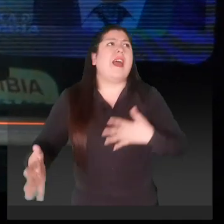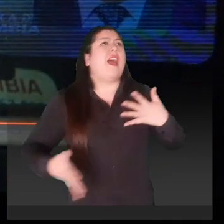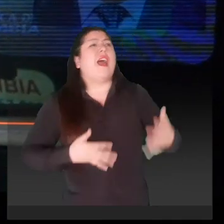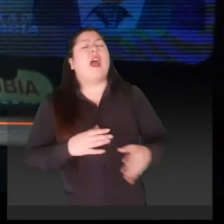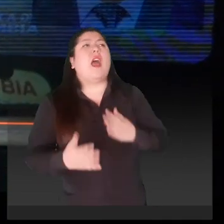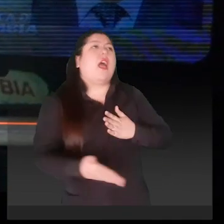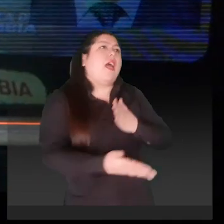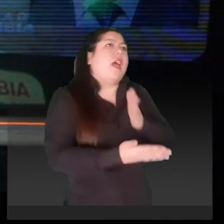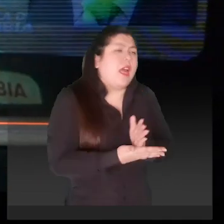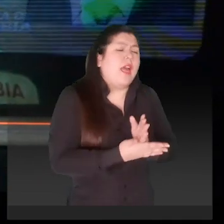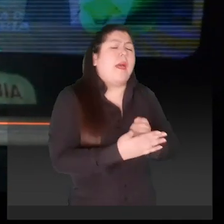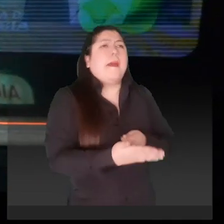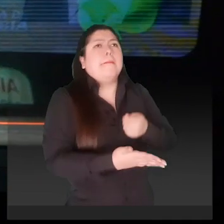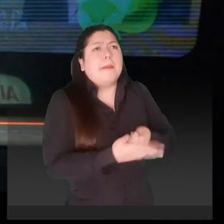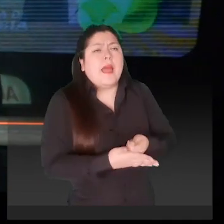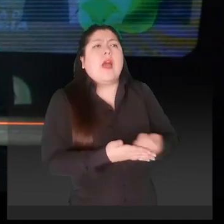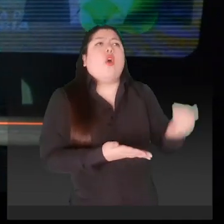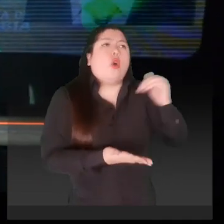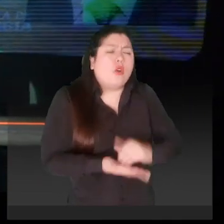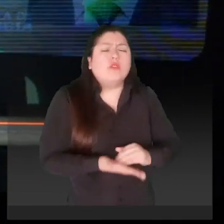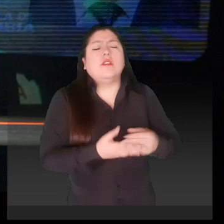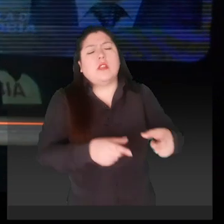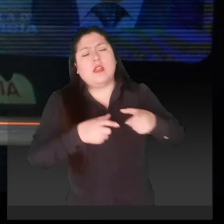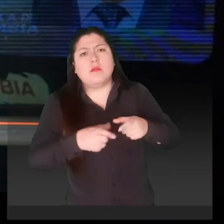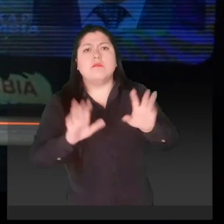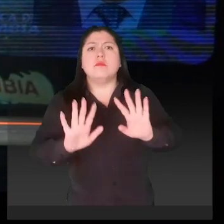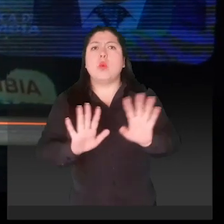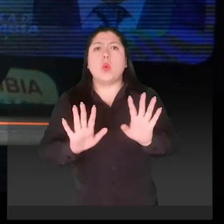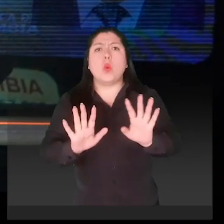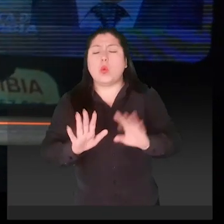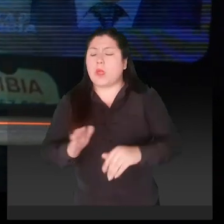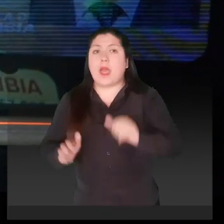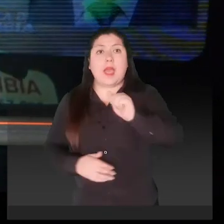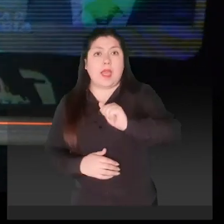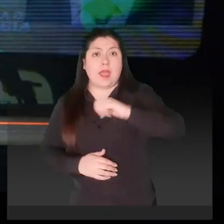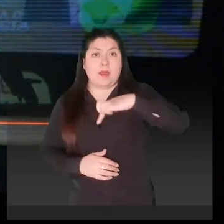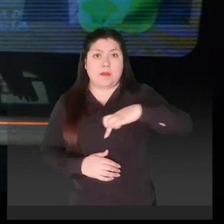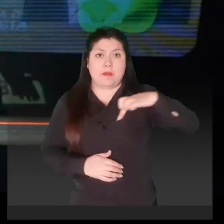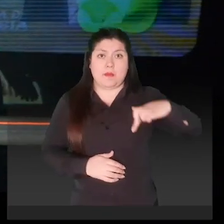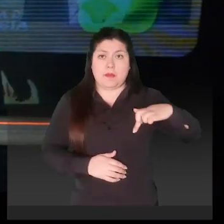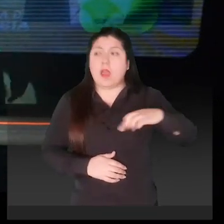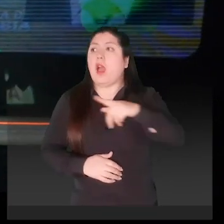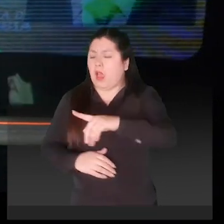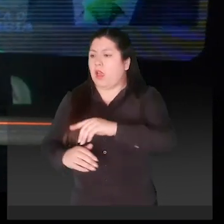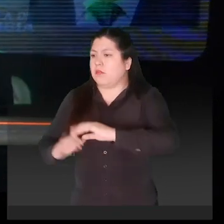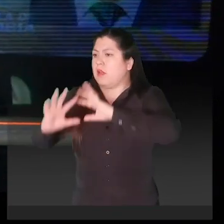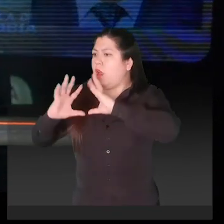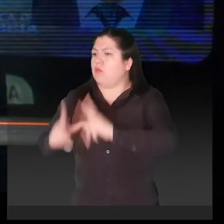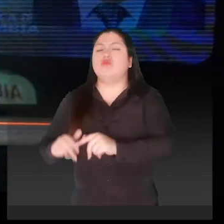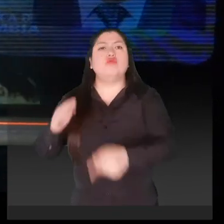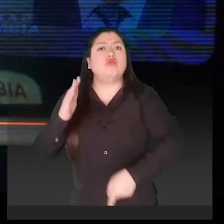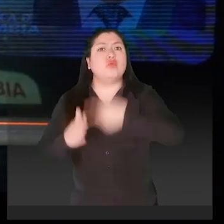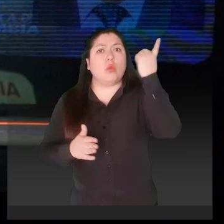podrá directamente volverla a cargar. Es decir, llegamos a mejorar la calidad de vida de los ciudadanos. No tendrá que sacar